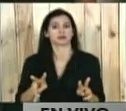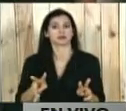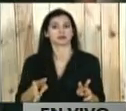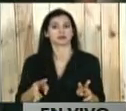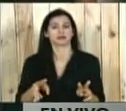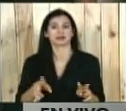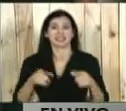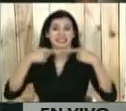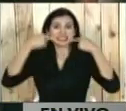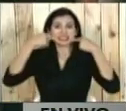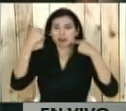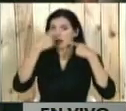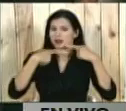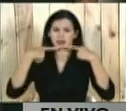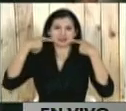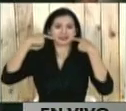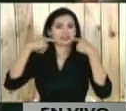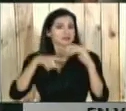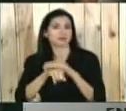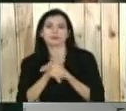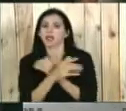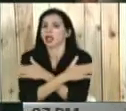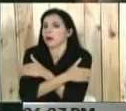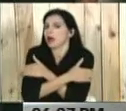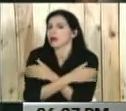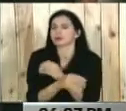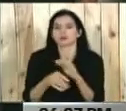con una sonrisa, abrazándose.